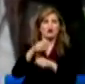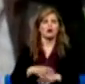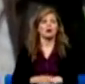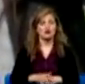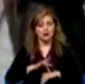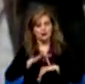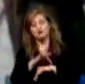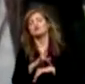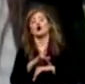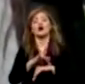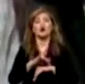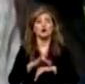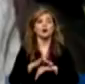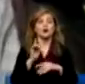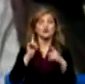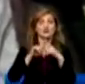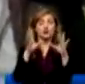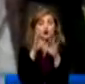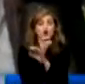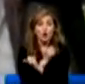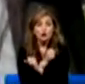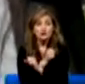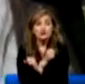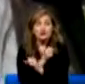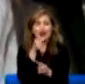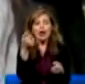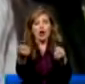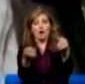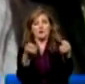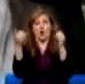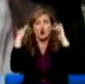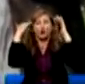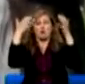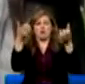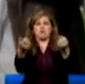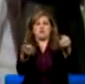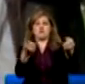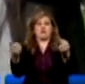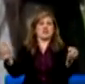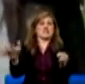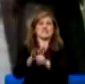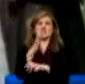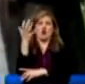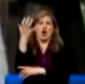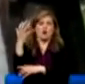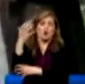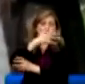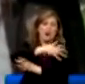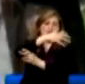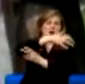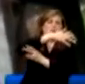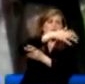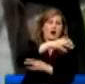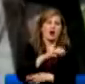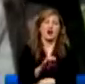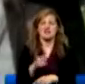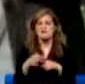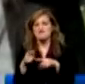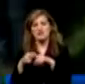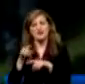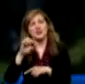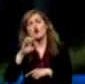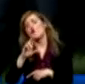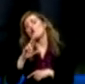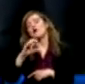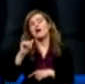horas hasta altas horas de la noche bajan camiones y volquetas llenas de todos los árboles, eucaliptos y otras especies